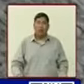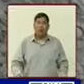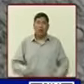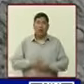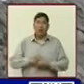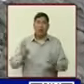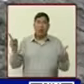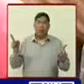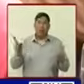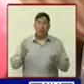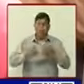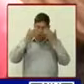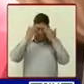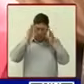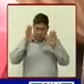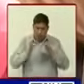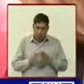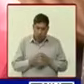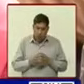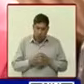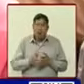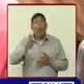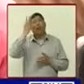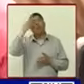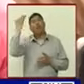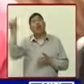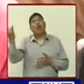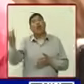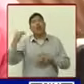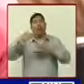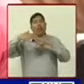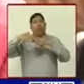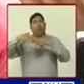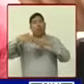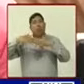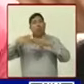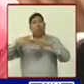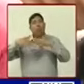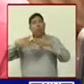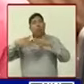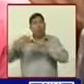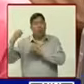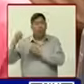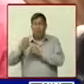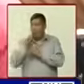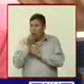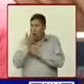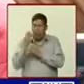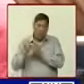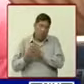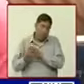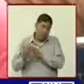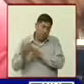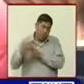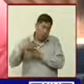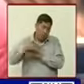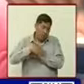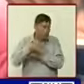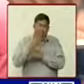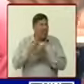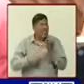Pero lamentablemente no sabemos la causa de este desfase. Puede ser, no